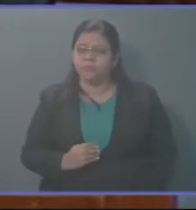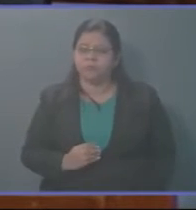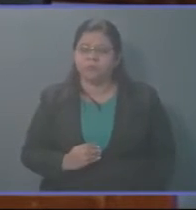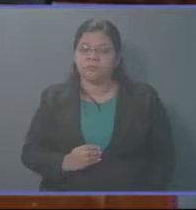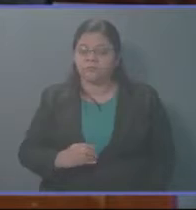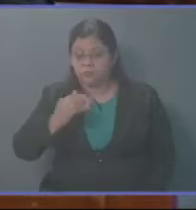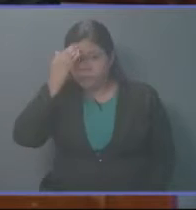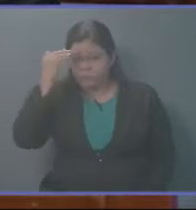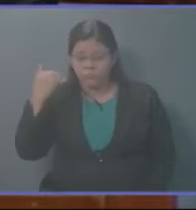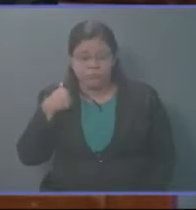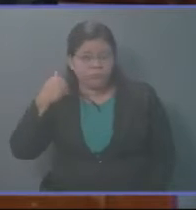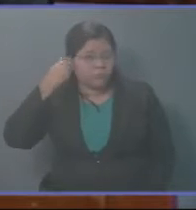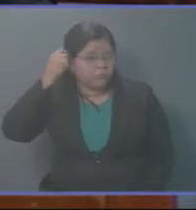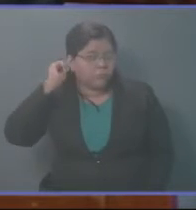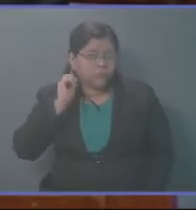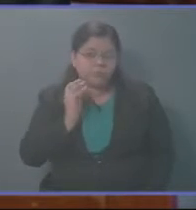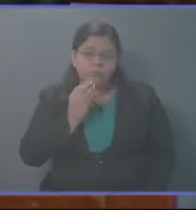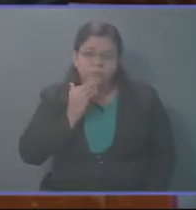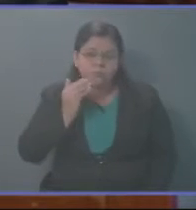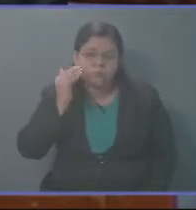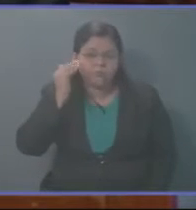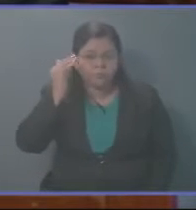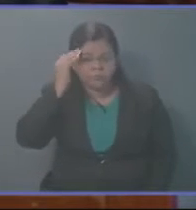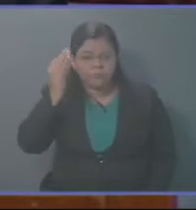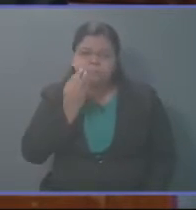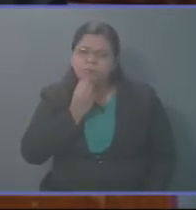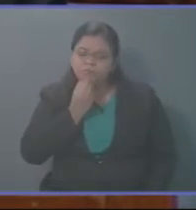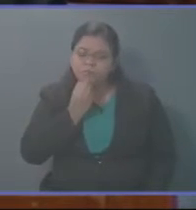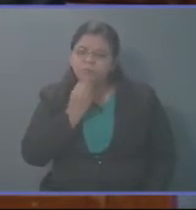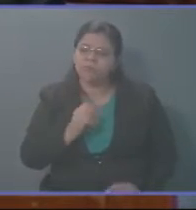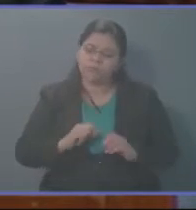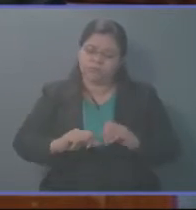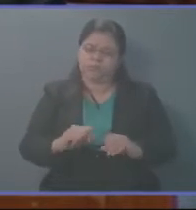señores o señoras de la tercera edad padezcan de eso para actuar.